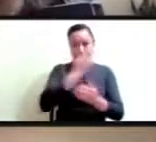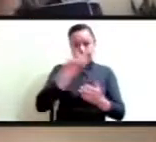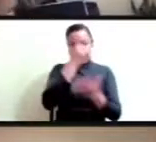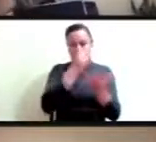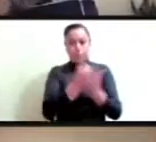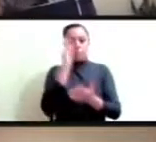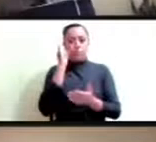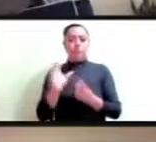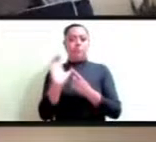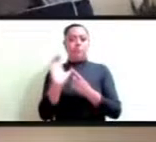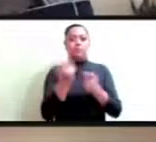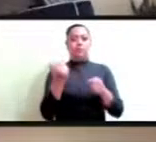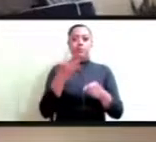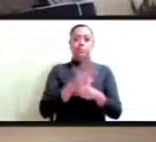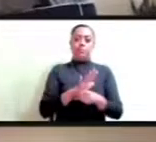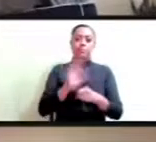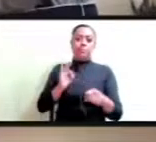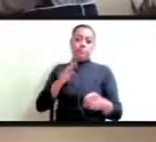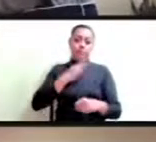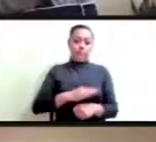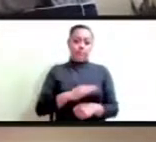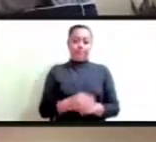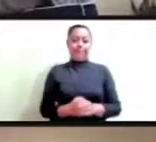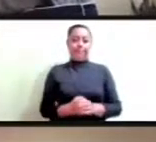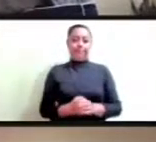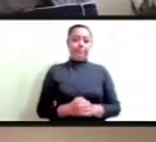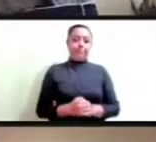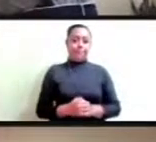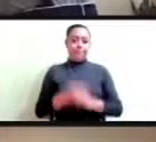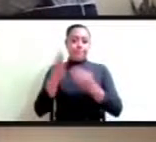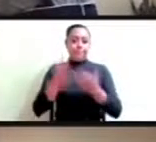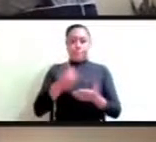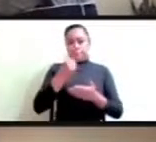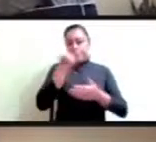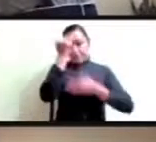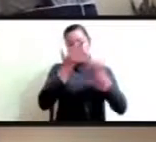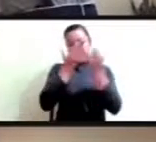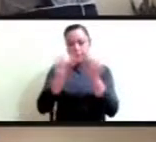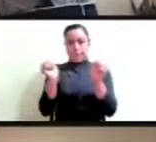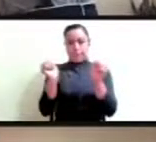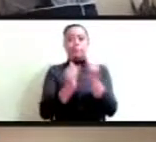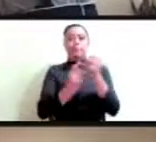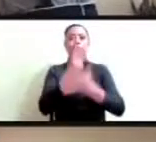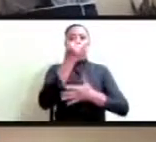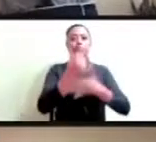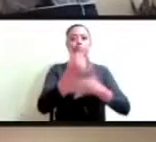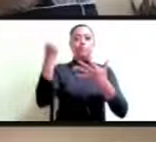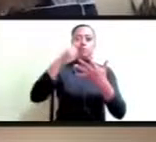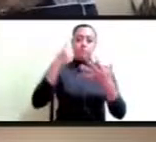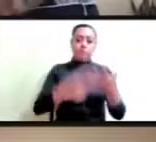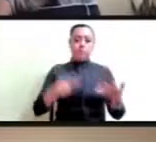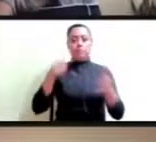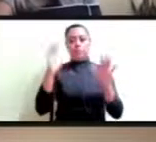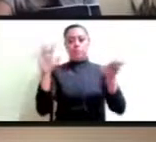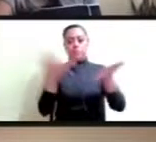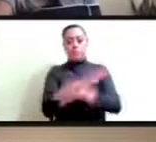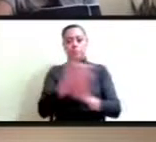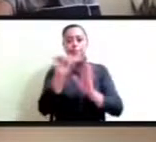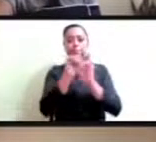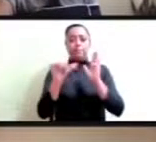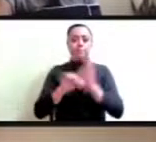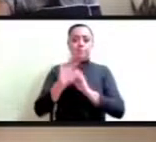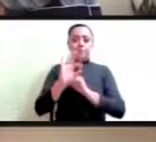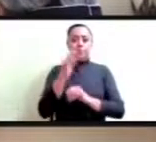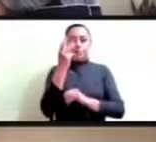Administración y Procuración de Justicia. Se recibió una iniciativa con proyecto de decreto por el que se reforma el artículo 43. Y se